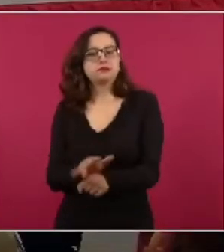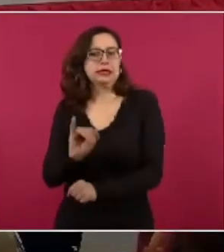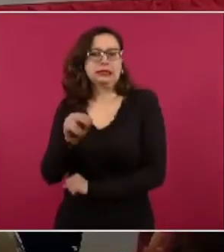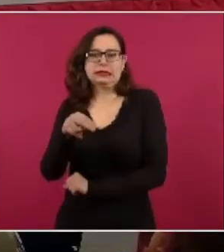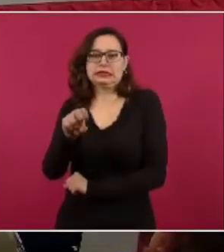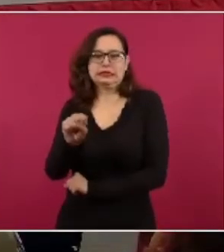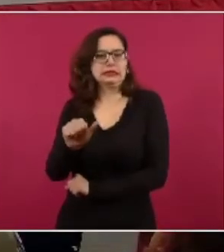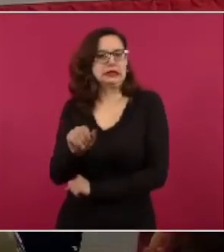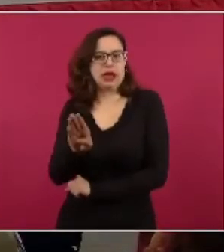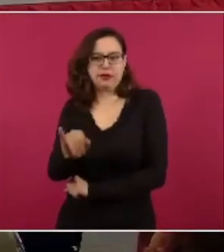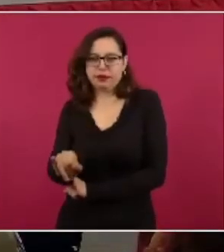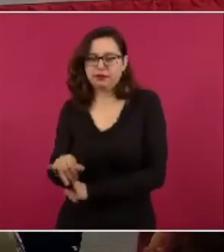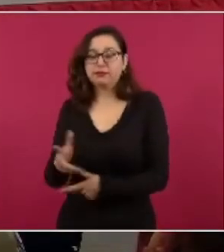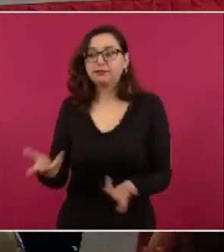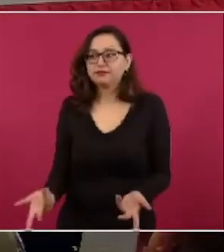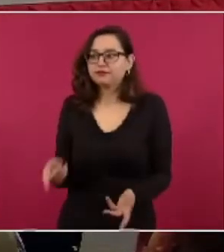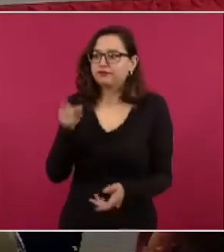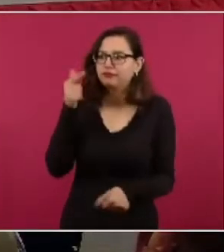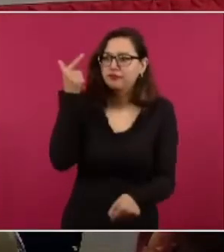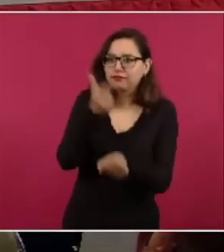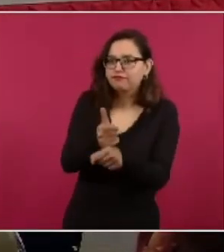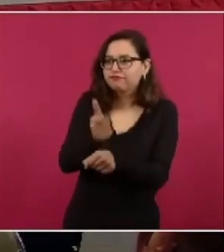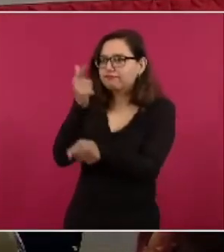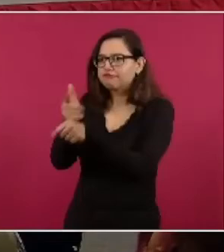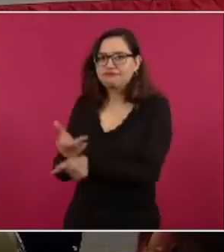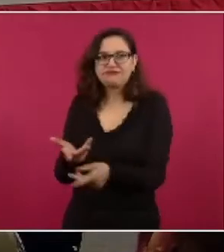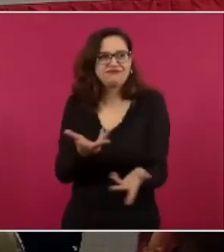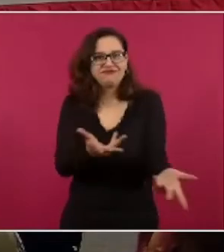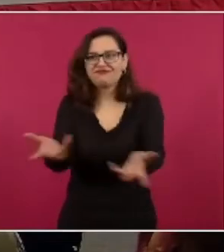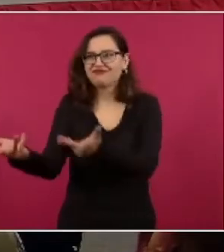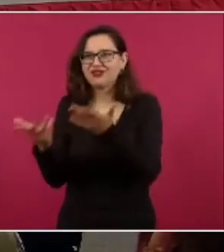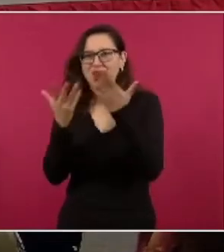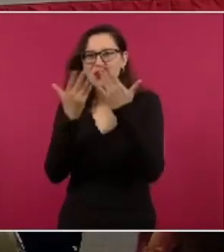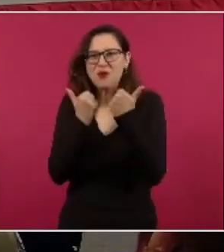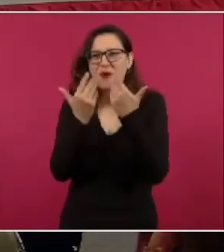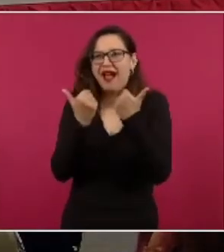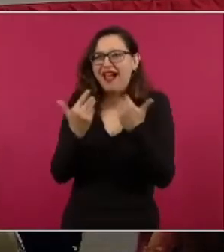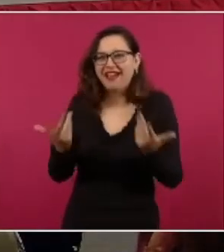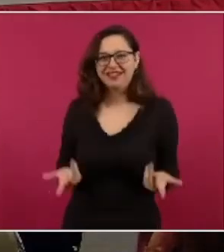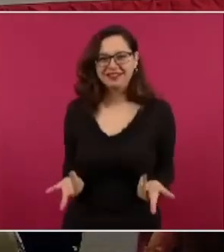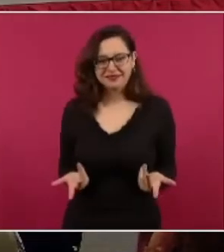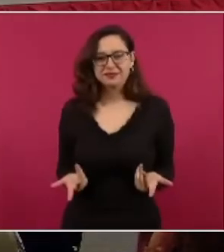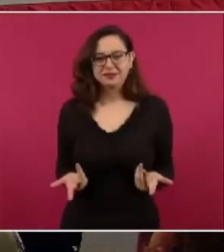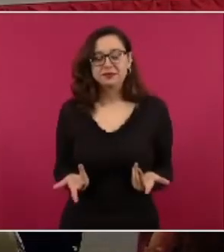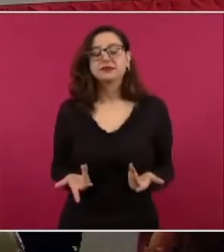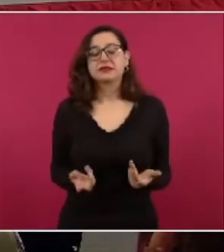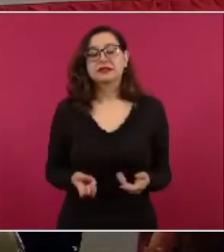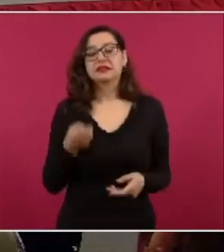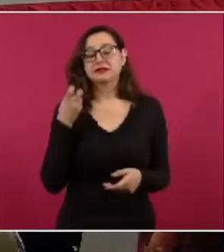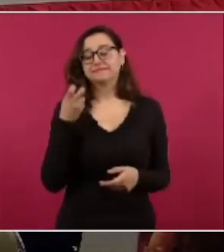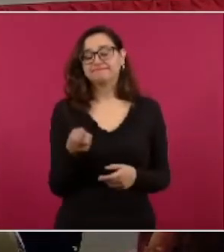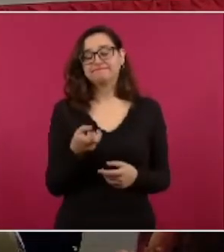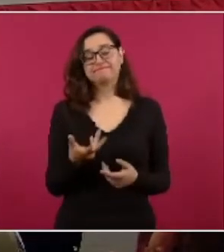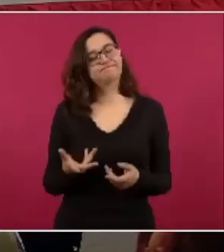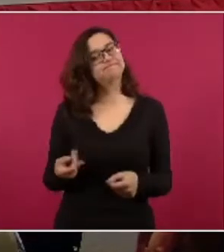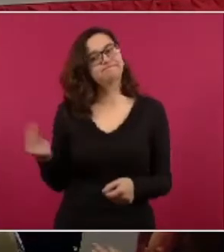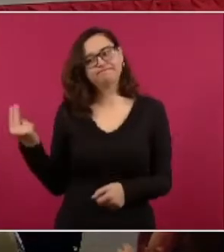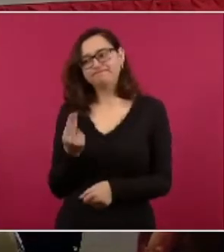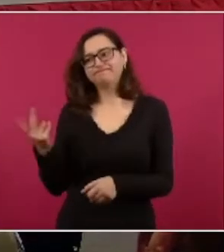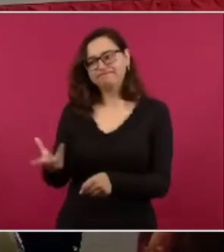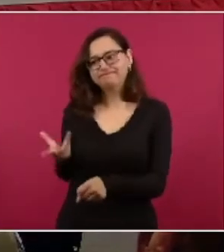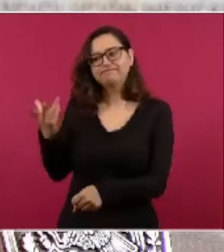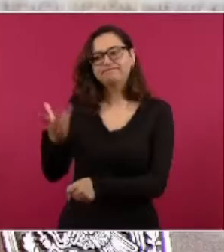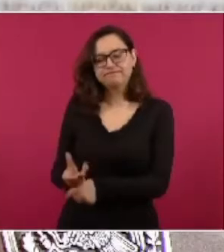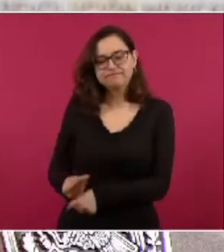son las necesidades que ahí identificamos. Por último, señor presidente, solamente informar